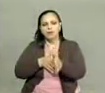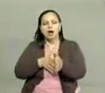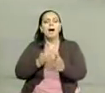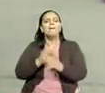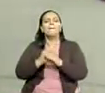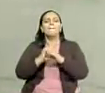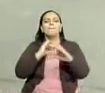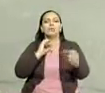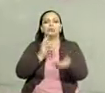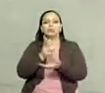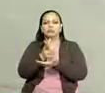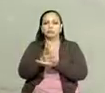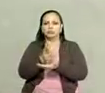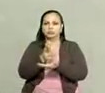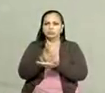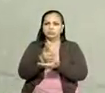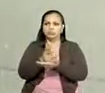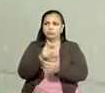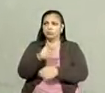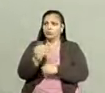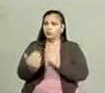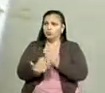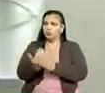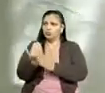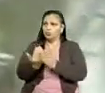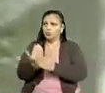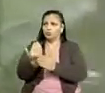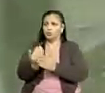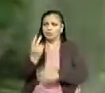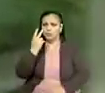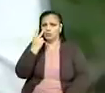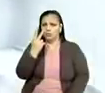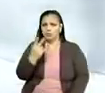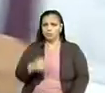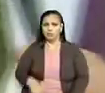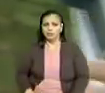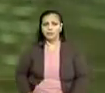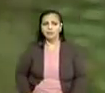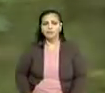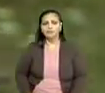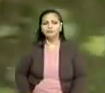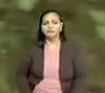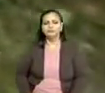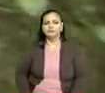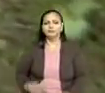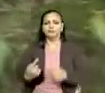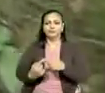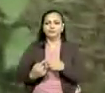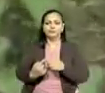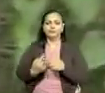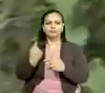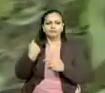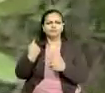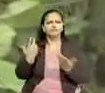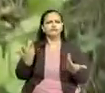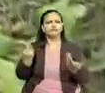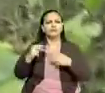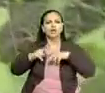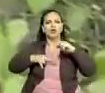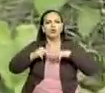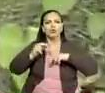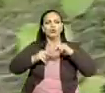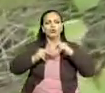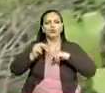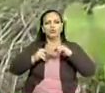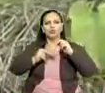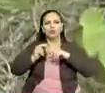buses nueva es poco utilizada porque en este sitio, en la parte posterior, donde se va a construir la troncal número 4 de la metrovía, en la parte de